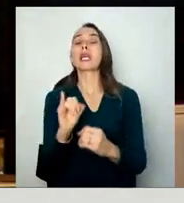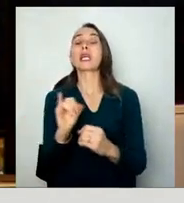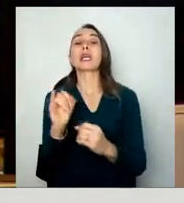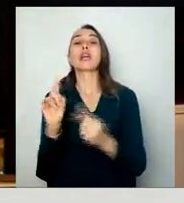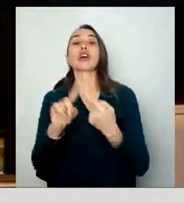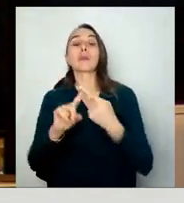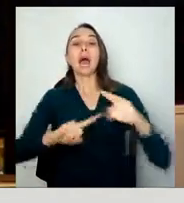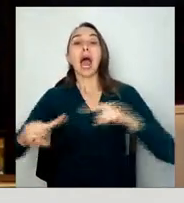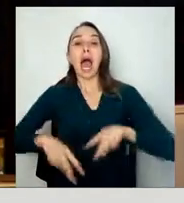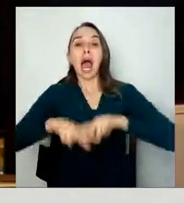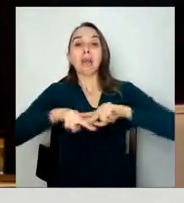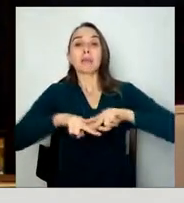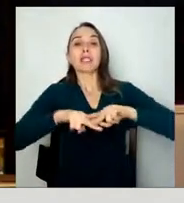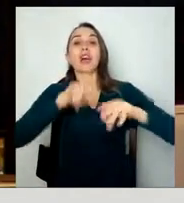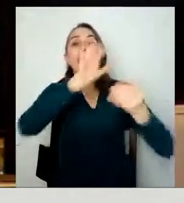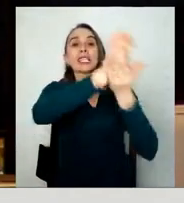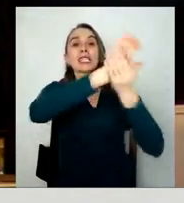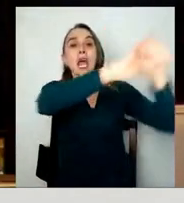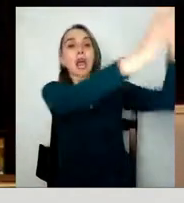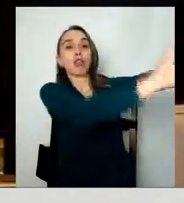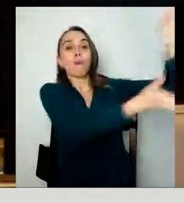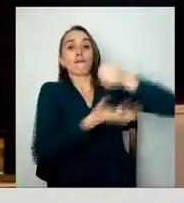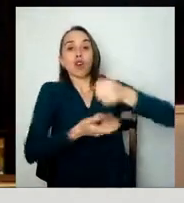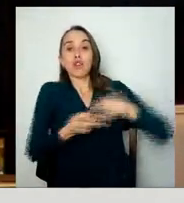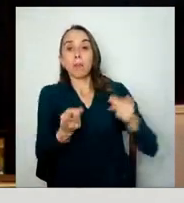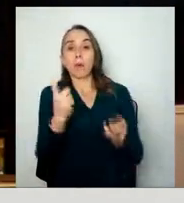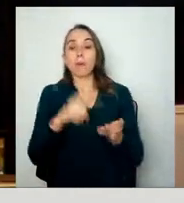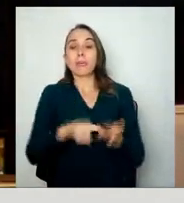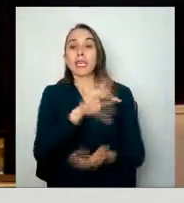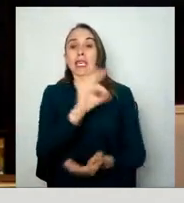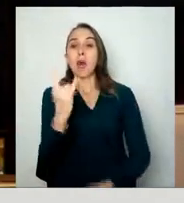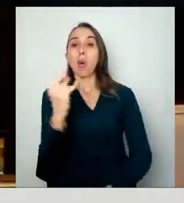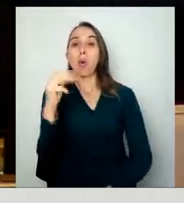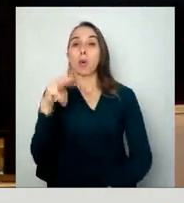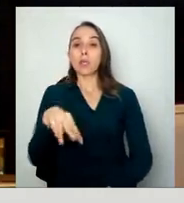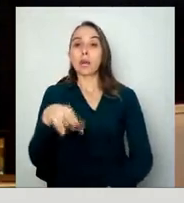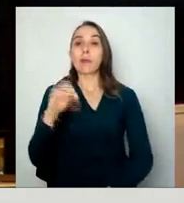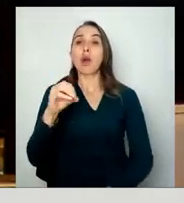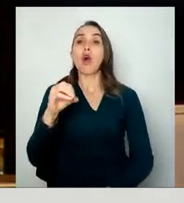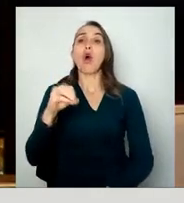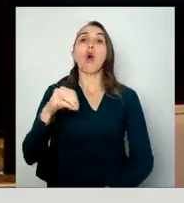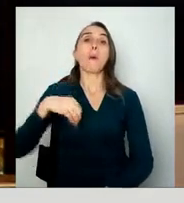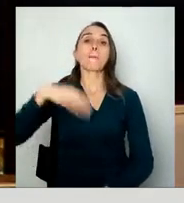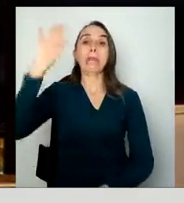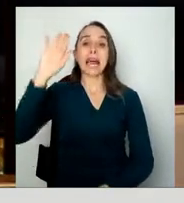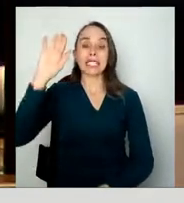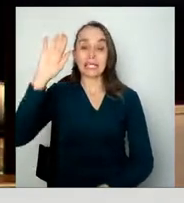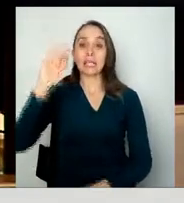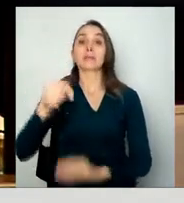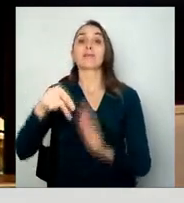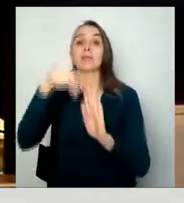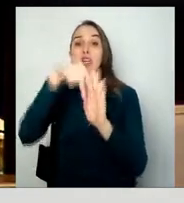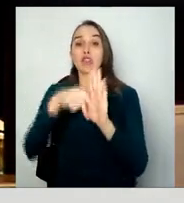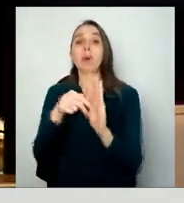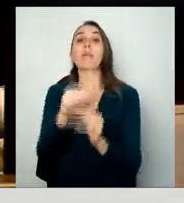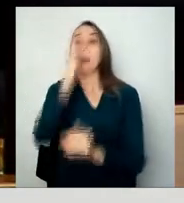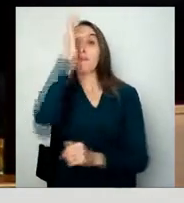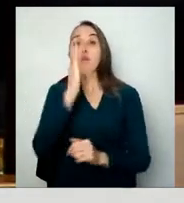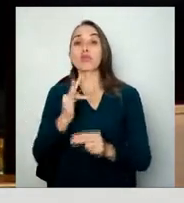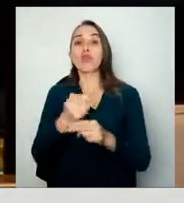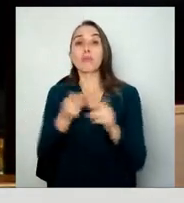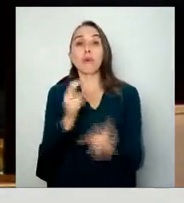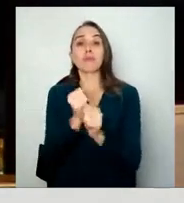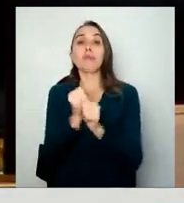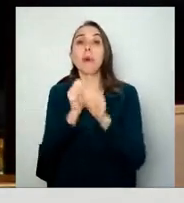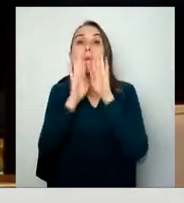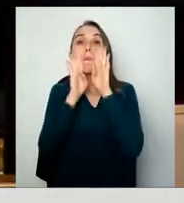reciban fondos públicos que ascienden a mil quinientas UTM o más de esta manera las normas de probidad de todas maneras estas